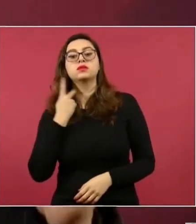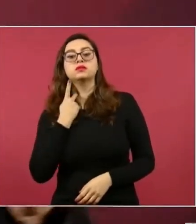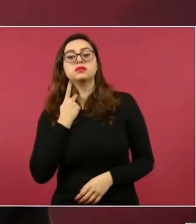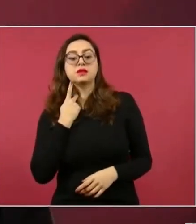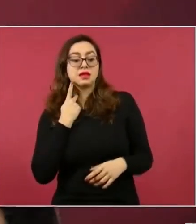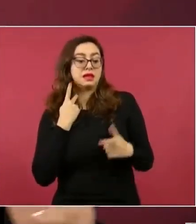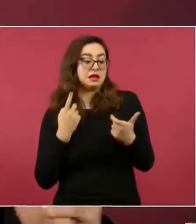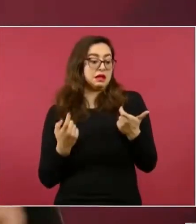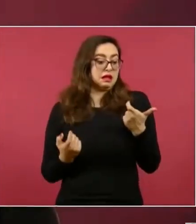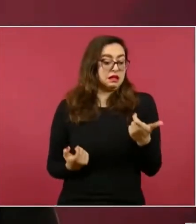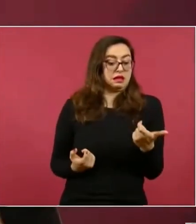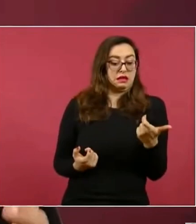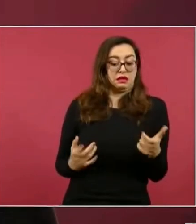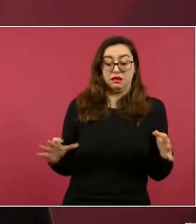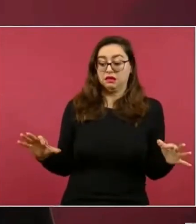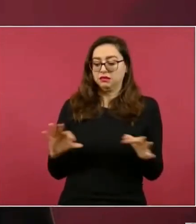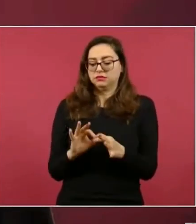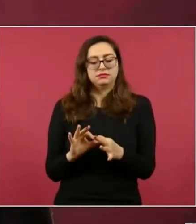porque antes